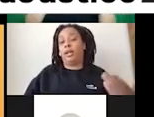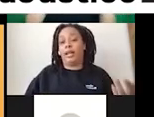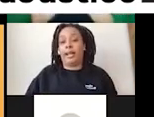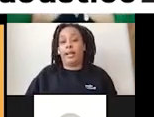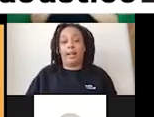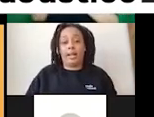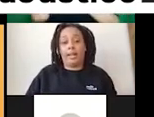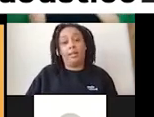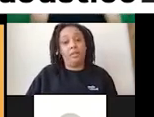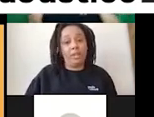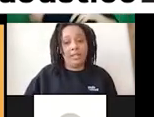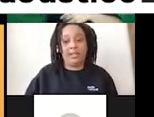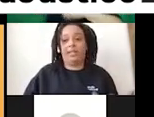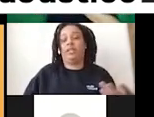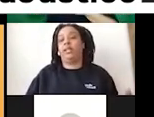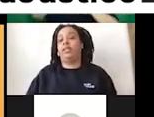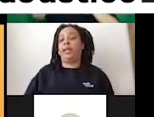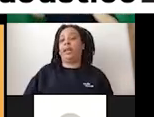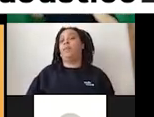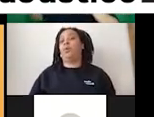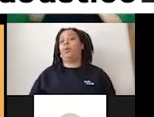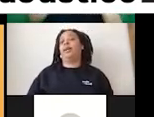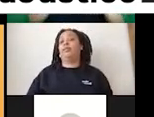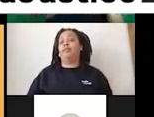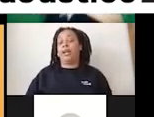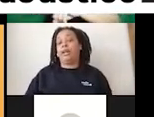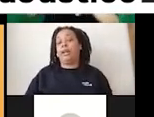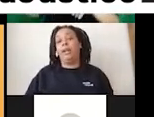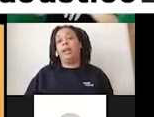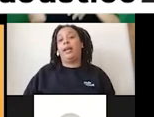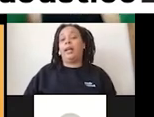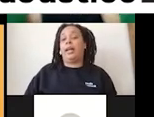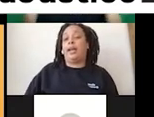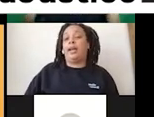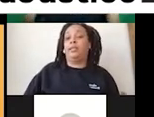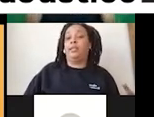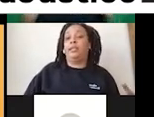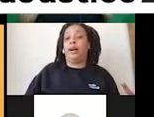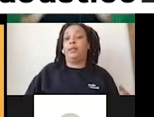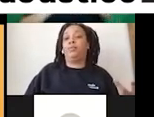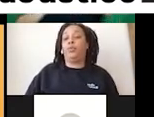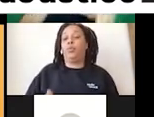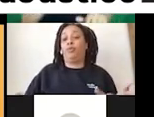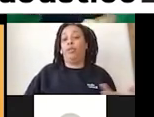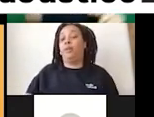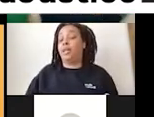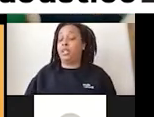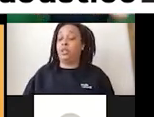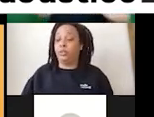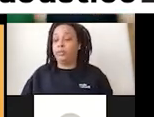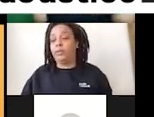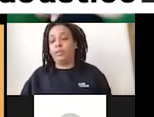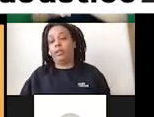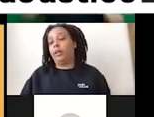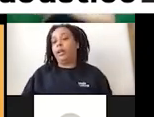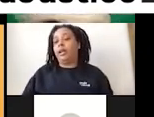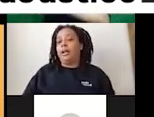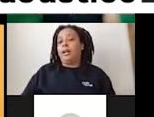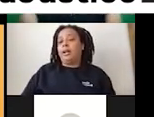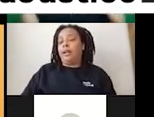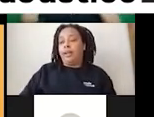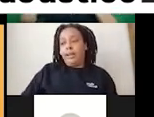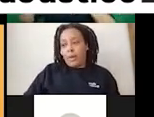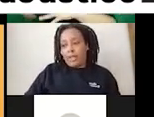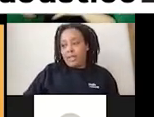entonces crearon estos panfletos y los compartieron con los estudiantes de jucilei y otras escuelas para